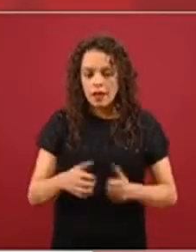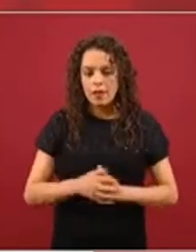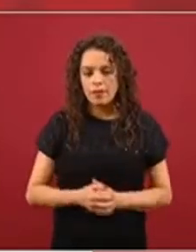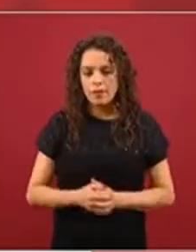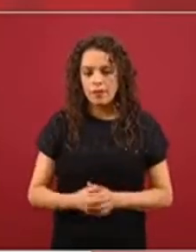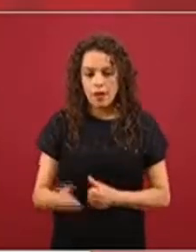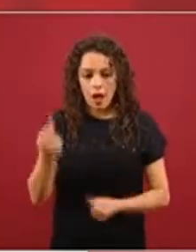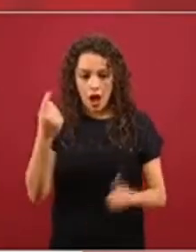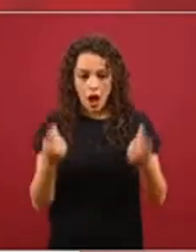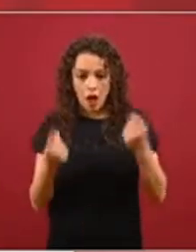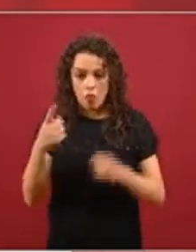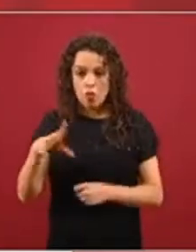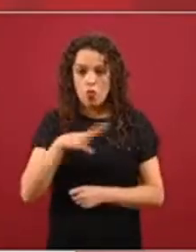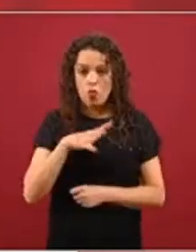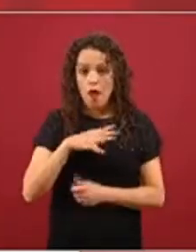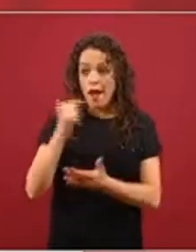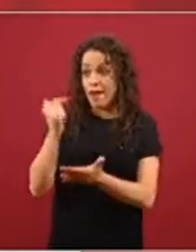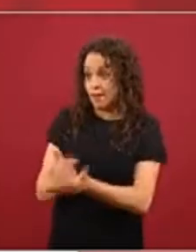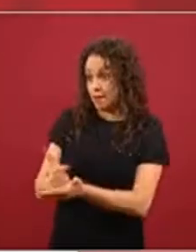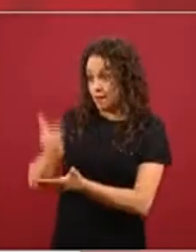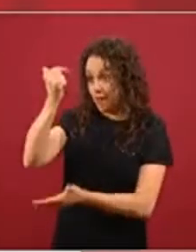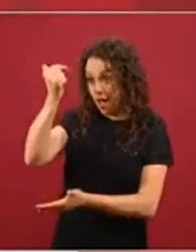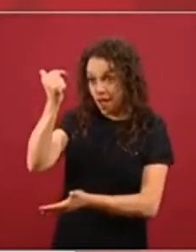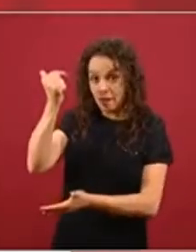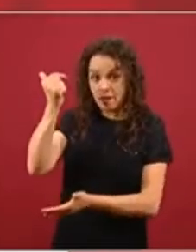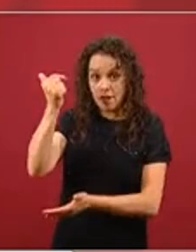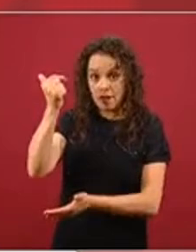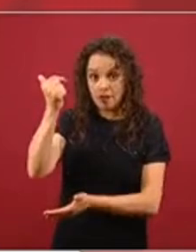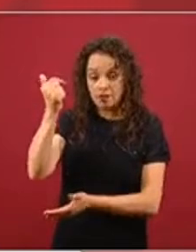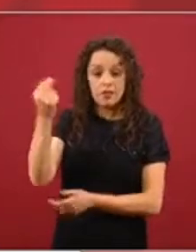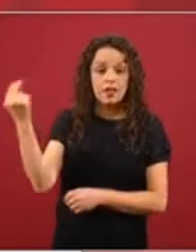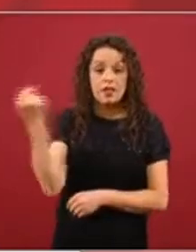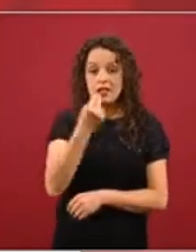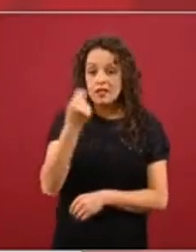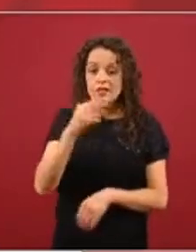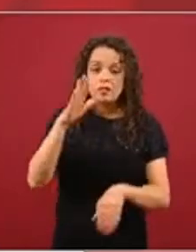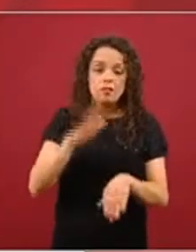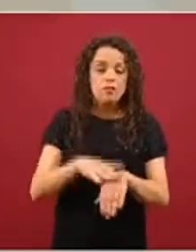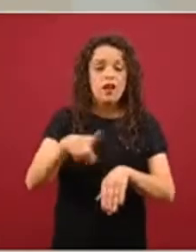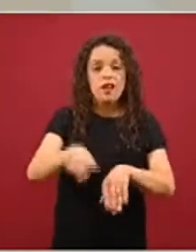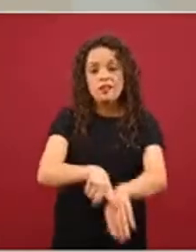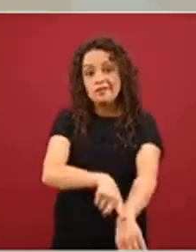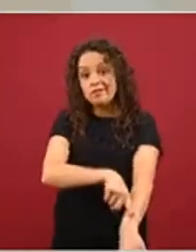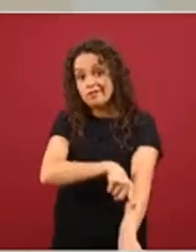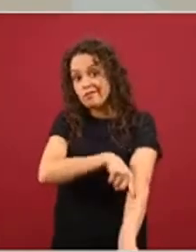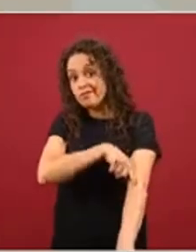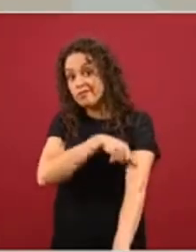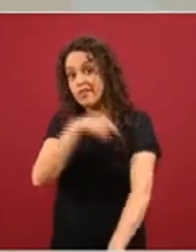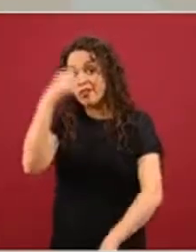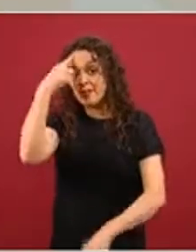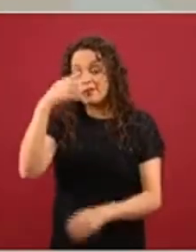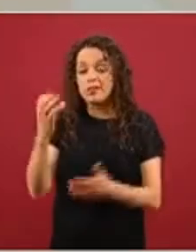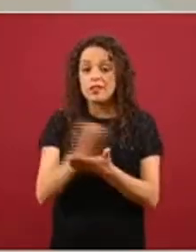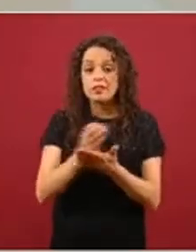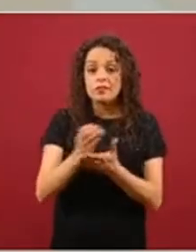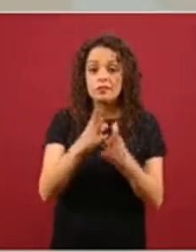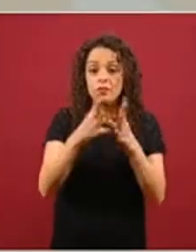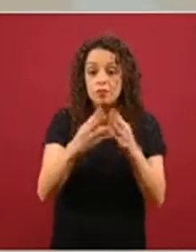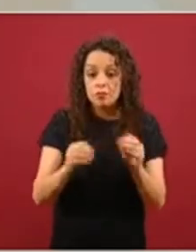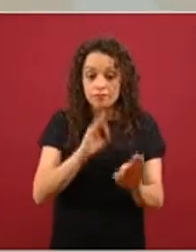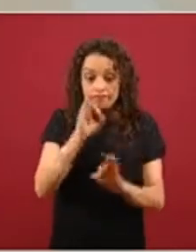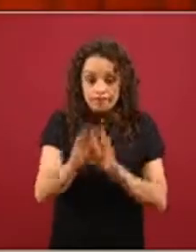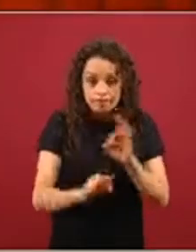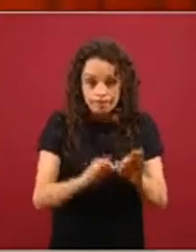haber tenido condiciones más graves que requieran periodos de recuperación más graves en términos de su